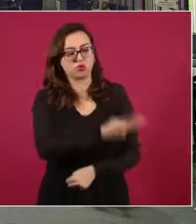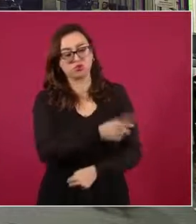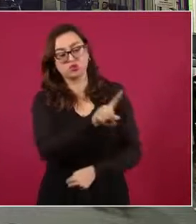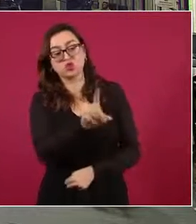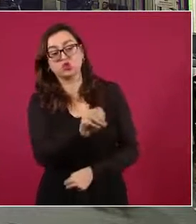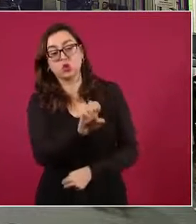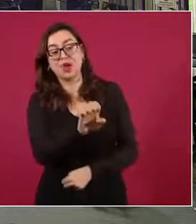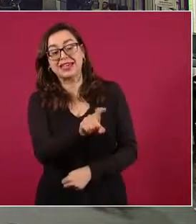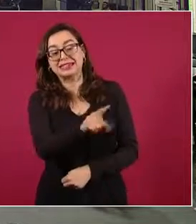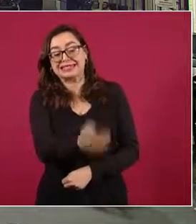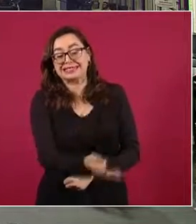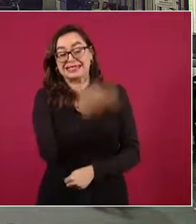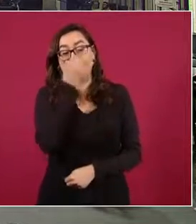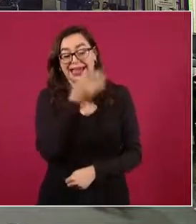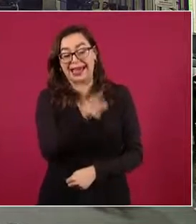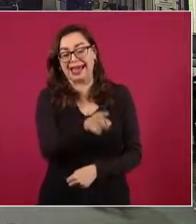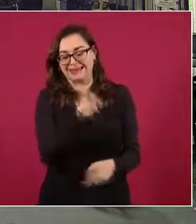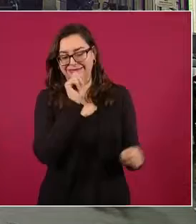Imagínense